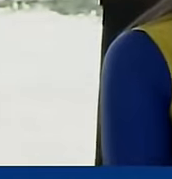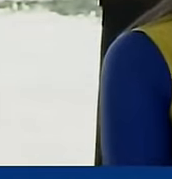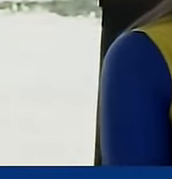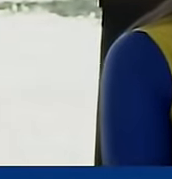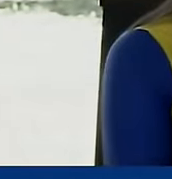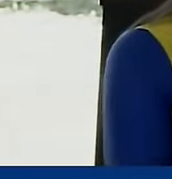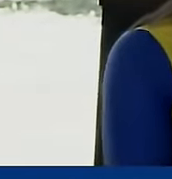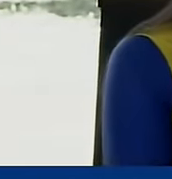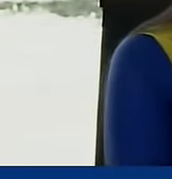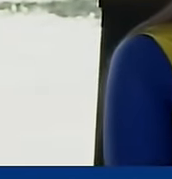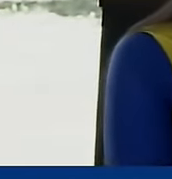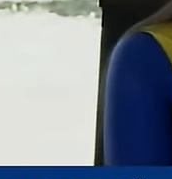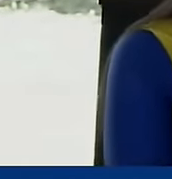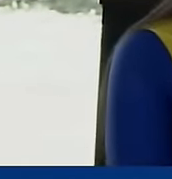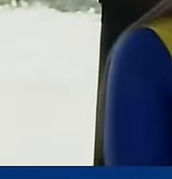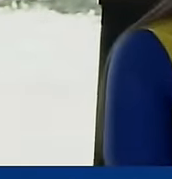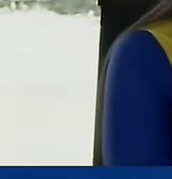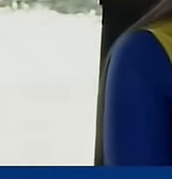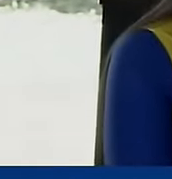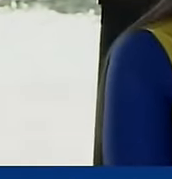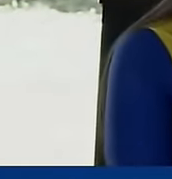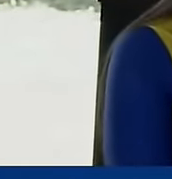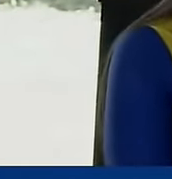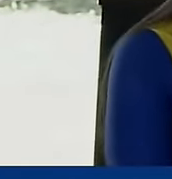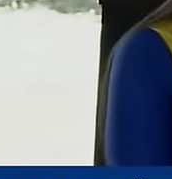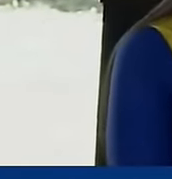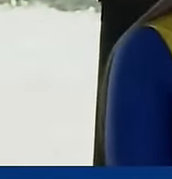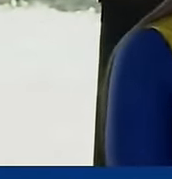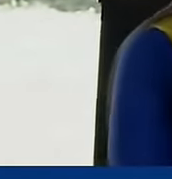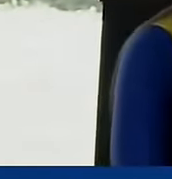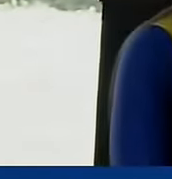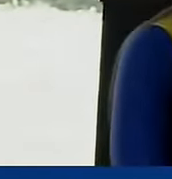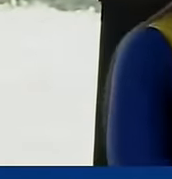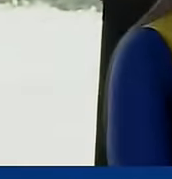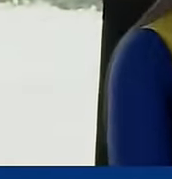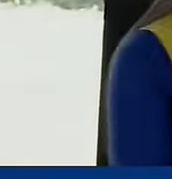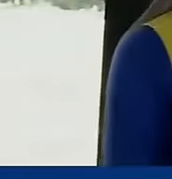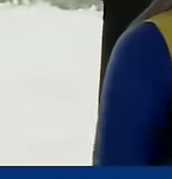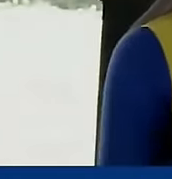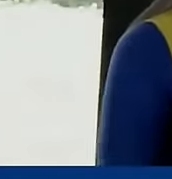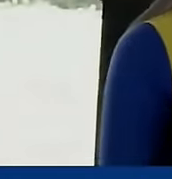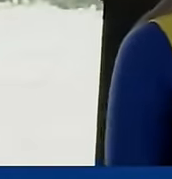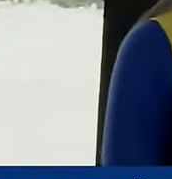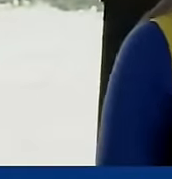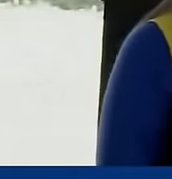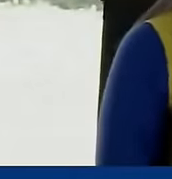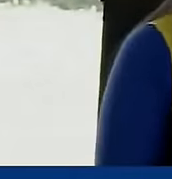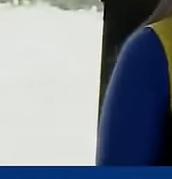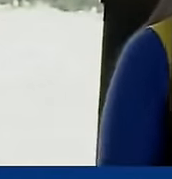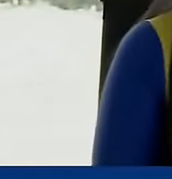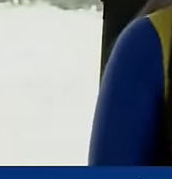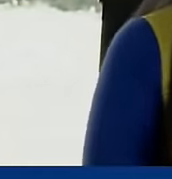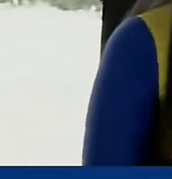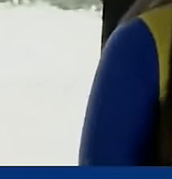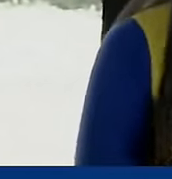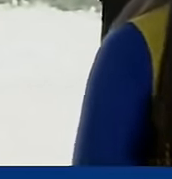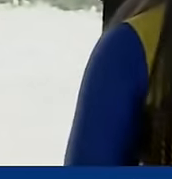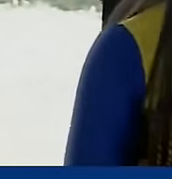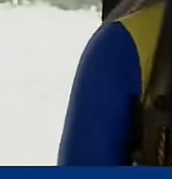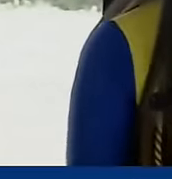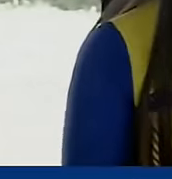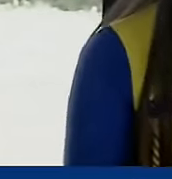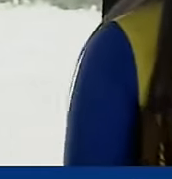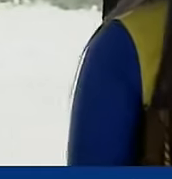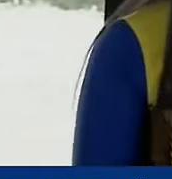presidente, métase. Prometo que al terminar esta jornada me voy para la piscina directo. Nos vamos para